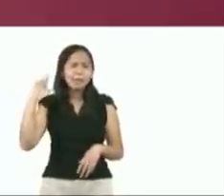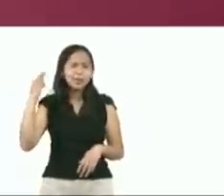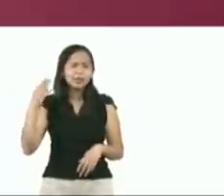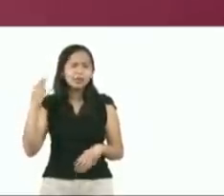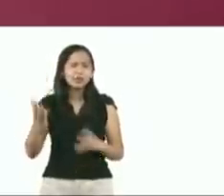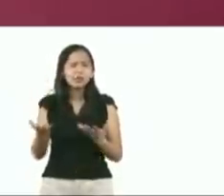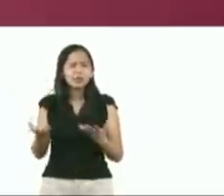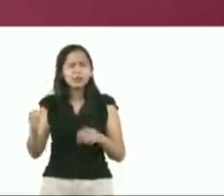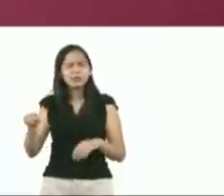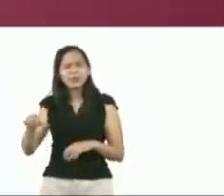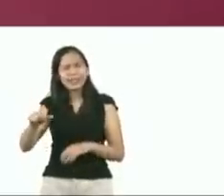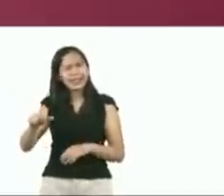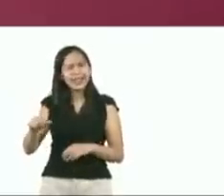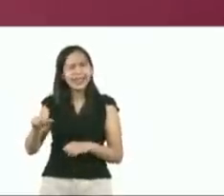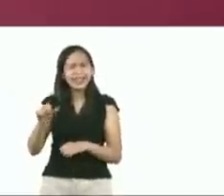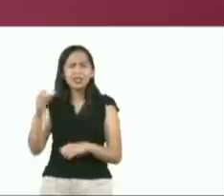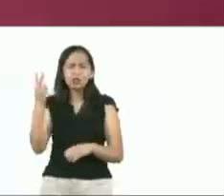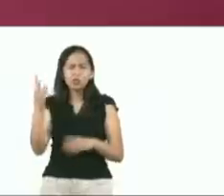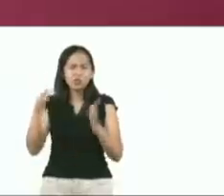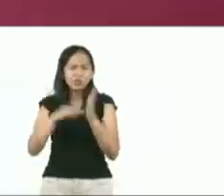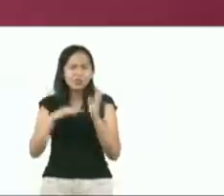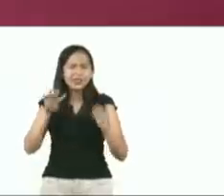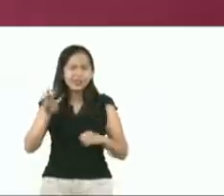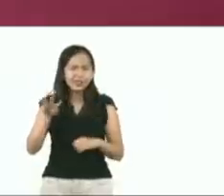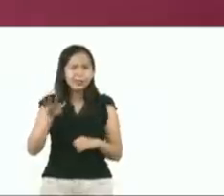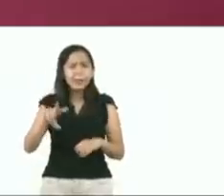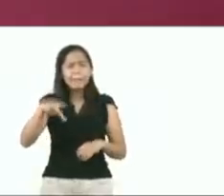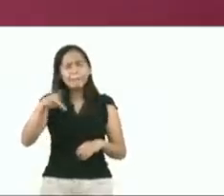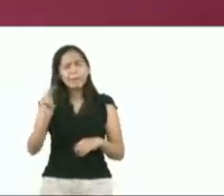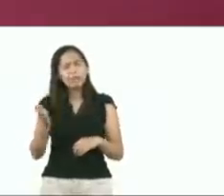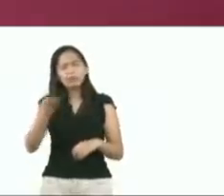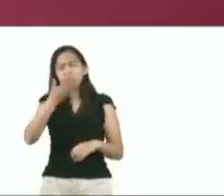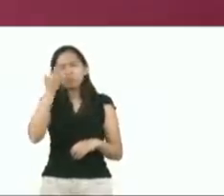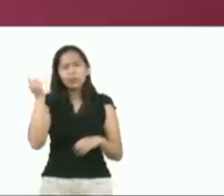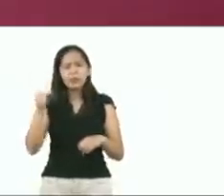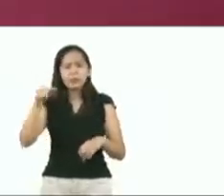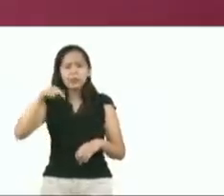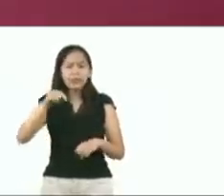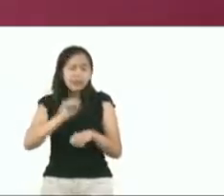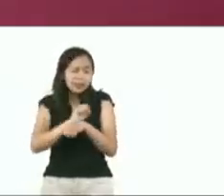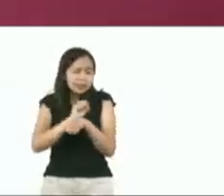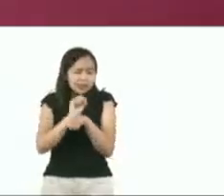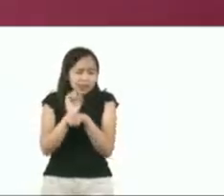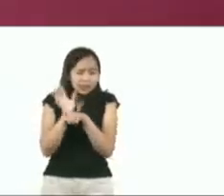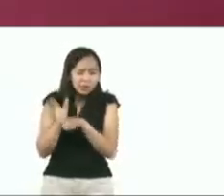Desafortunadamente no sabíamos que la pandemia del COVID-19 iba a ser